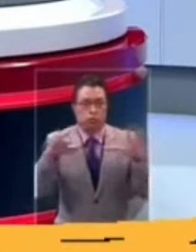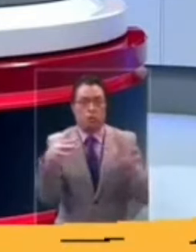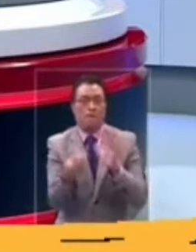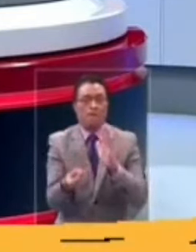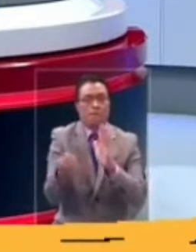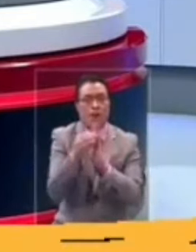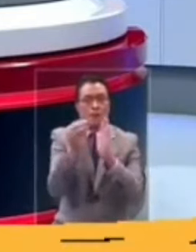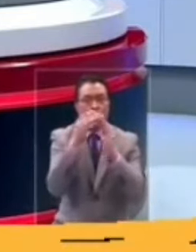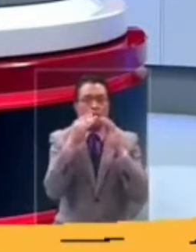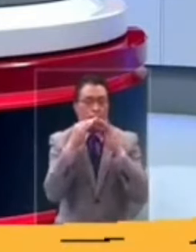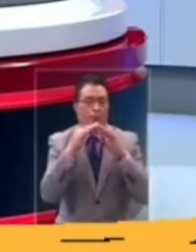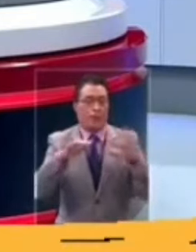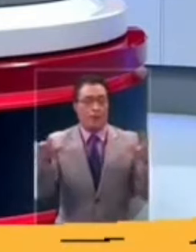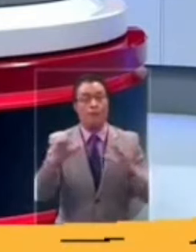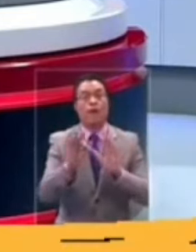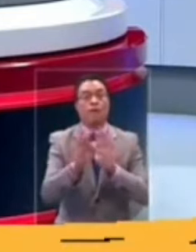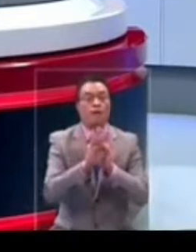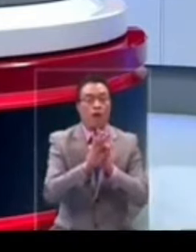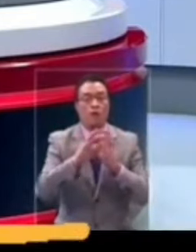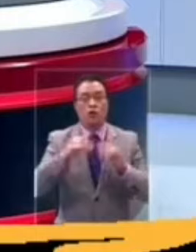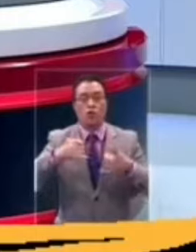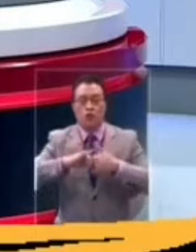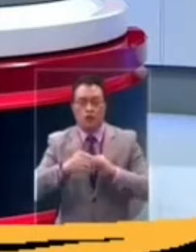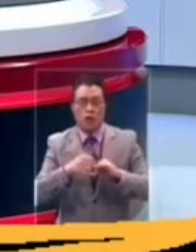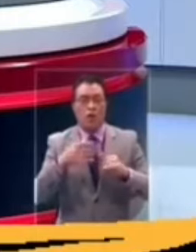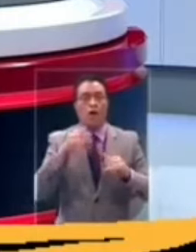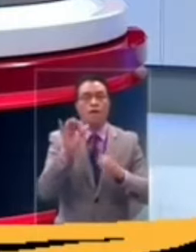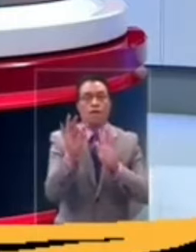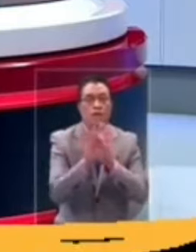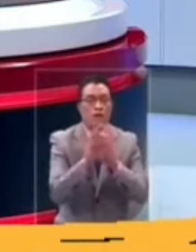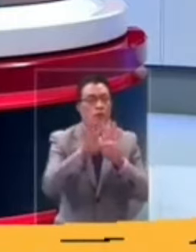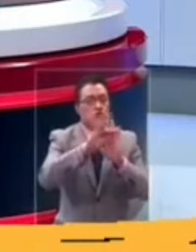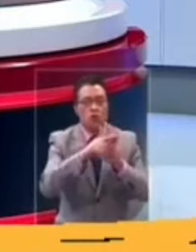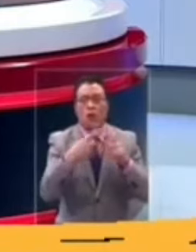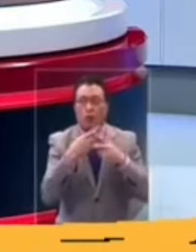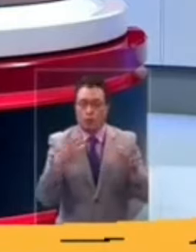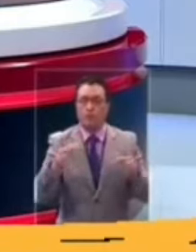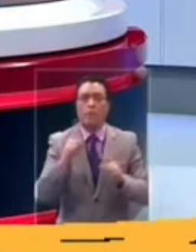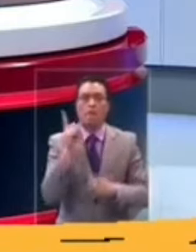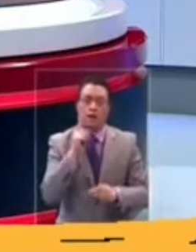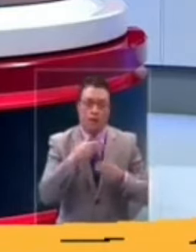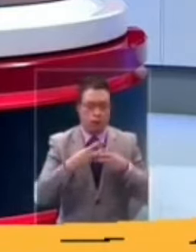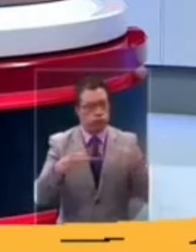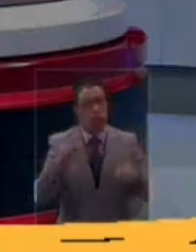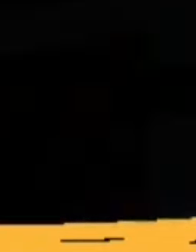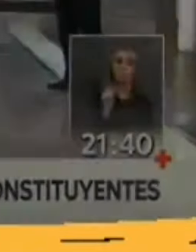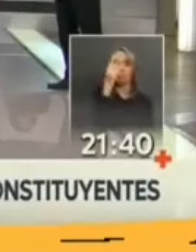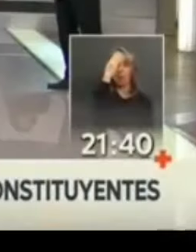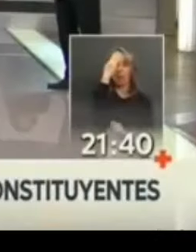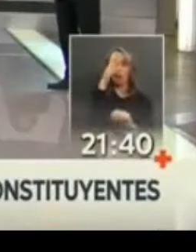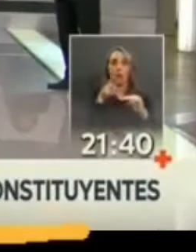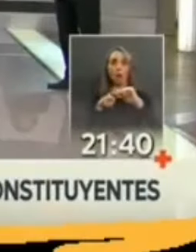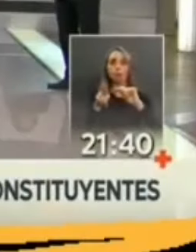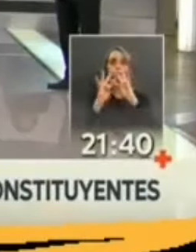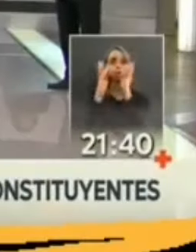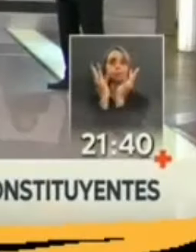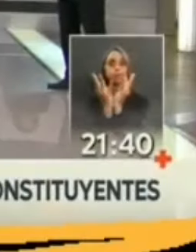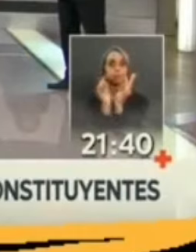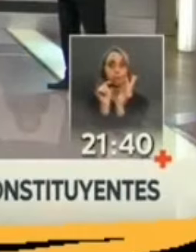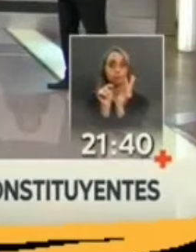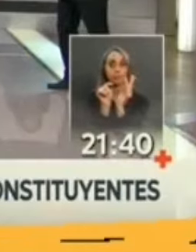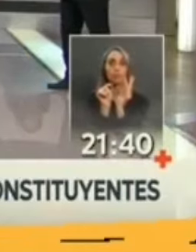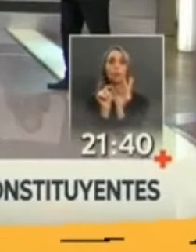que parece tan atractivo, pero que no es más que otra mentira lanzada al aire por algún irresponsable. Se ha generado que